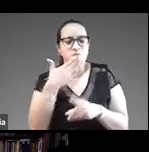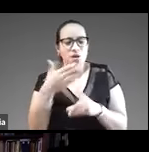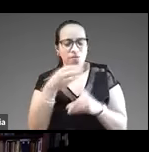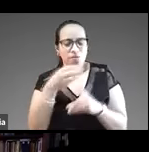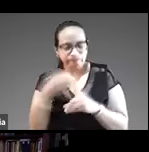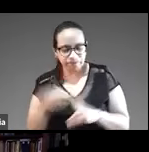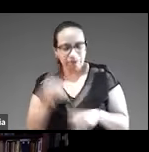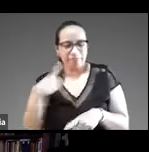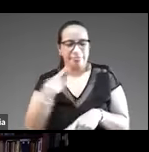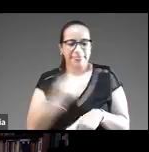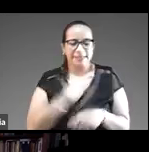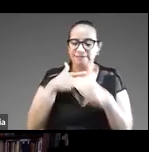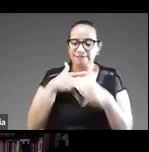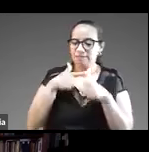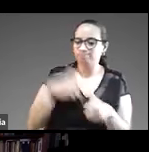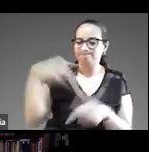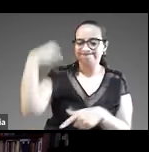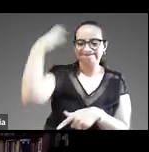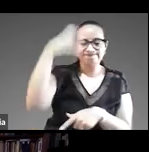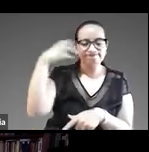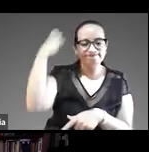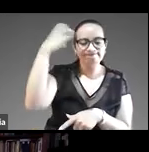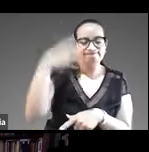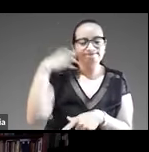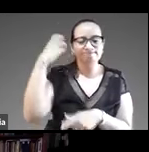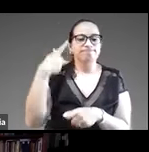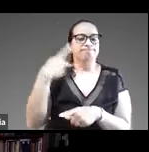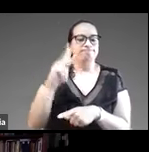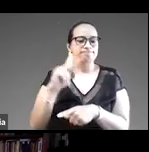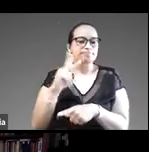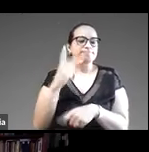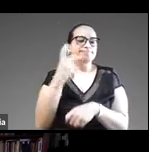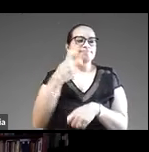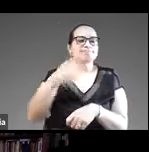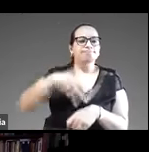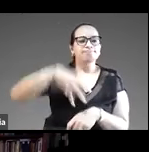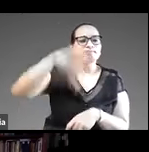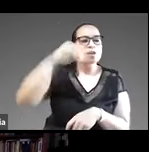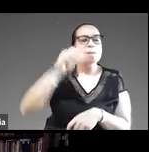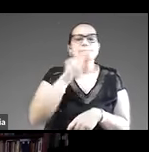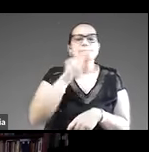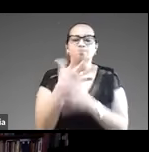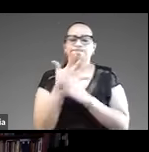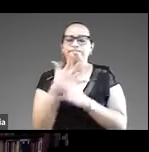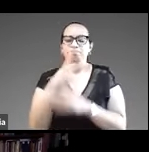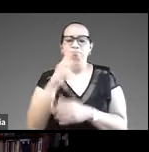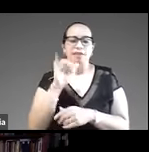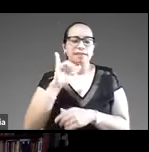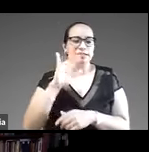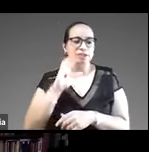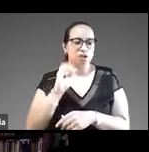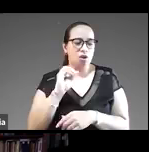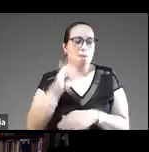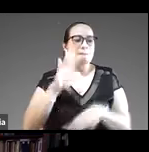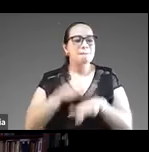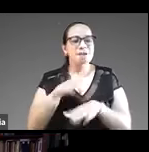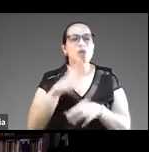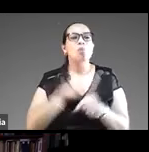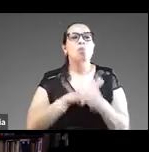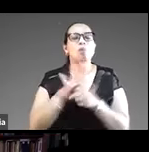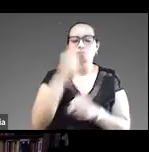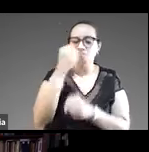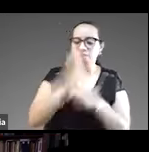seguir reflexionando, pero en sí retomaría las palabras de Patricio en que más que principios, las prácticas